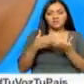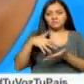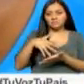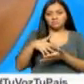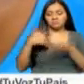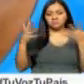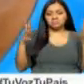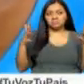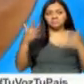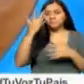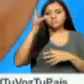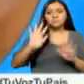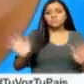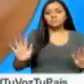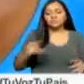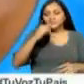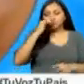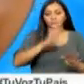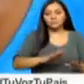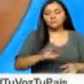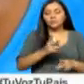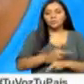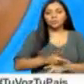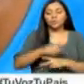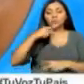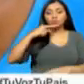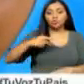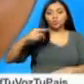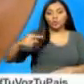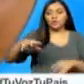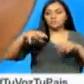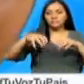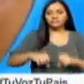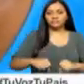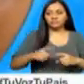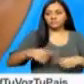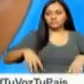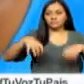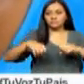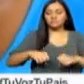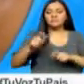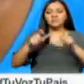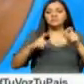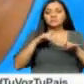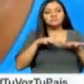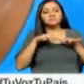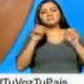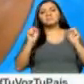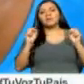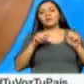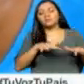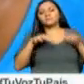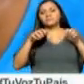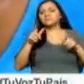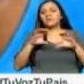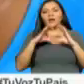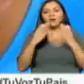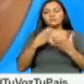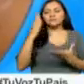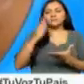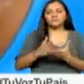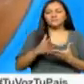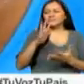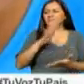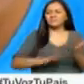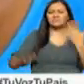clases por la gente shuar que se tomaron la parroquia, pues ellos hicieron lo que